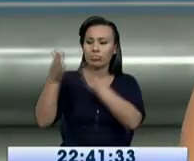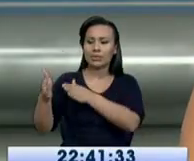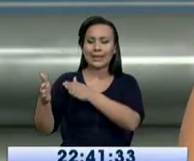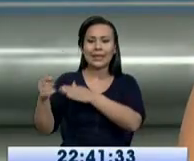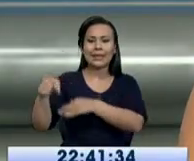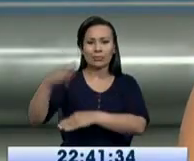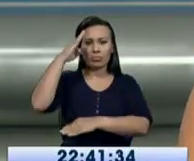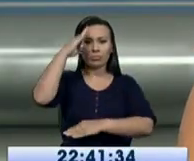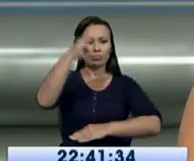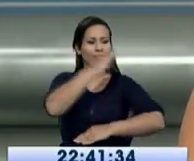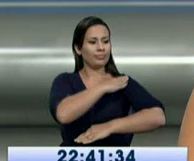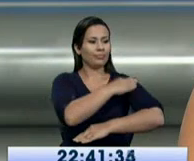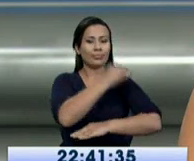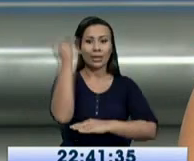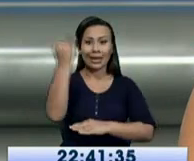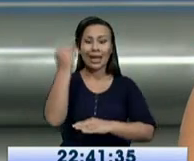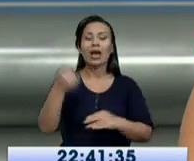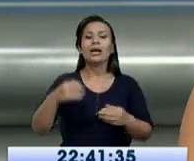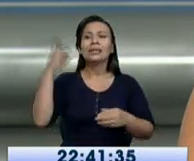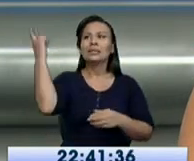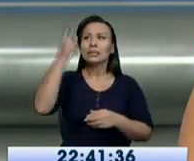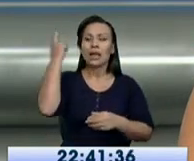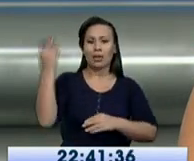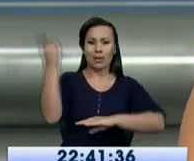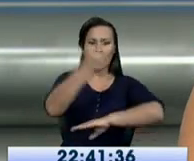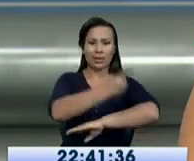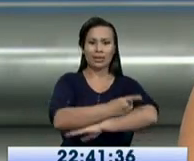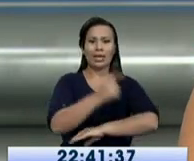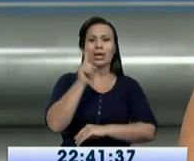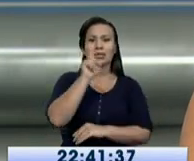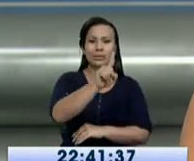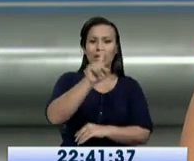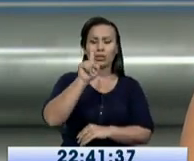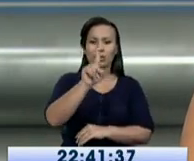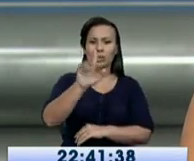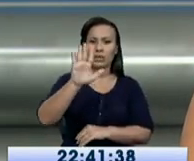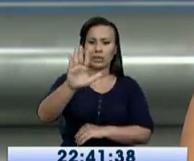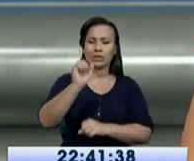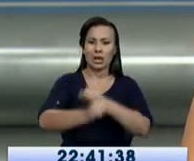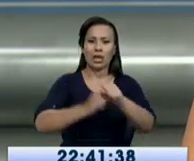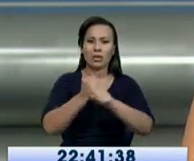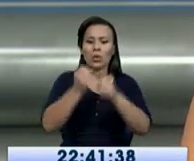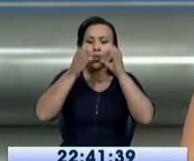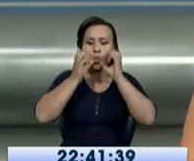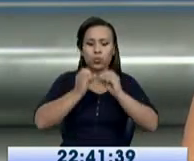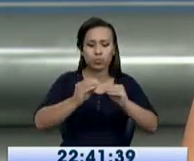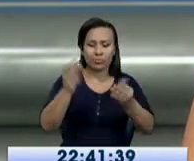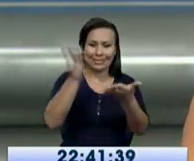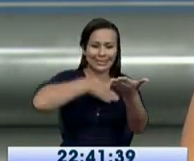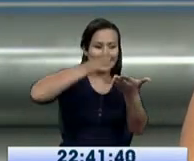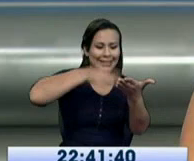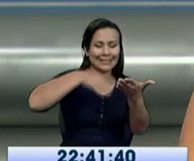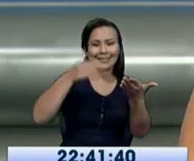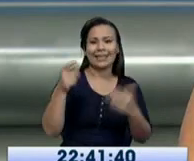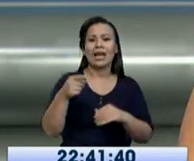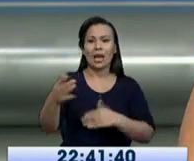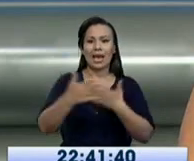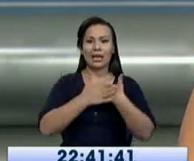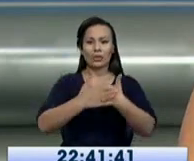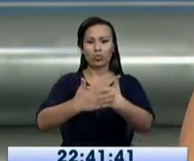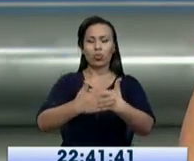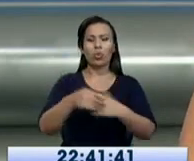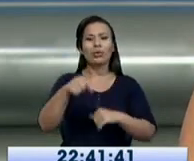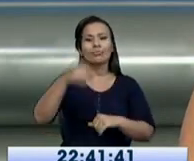le rindió un homenaje al escudo nacional por la conmemoración de sus 115 años de creación. Al acto asistieron alumnos de los colegios militares